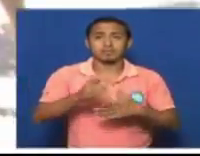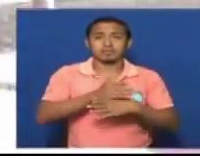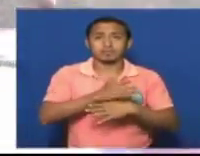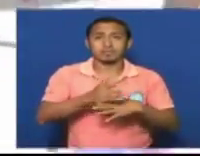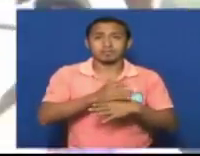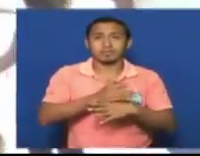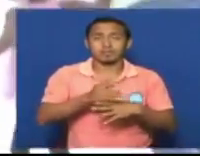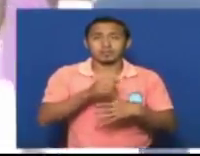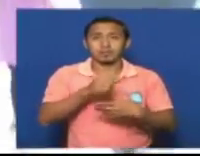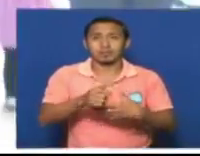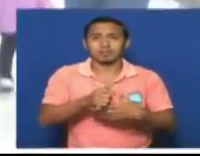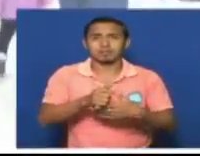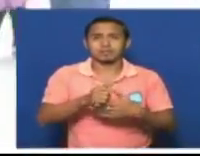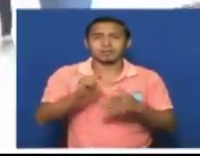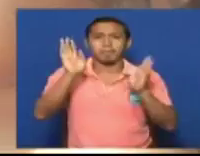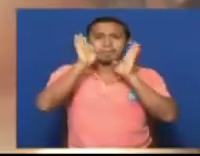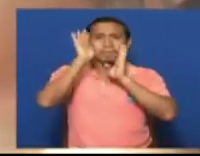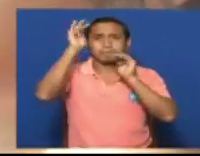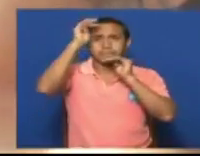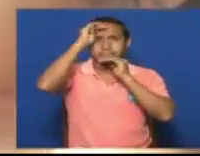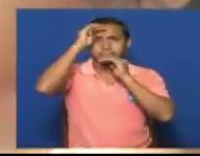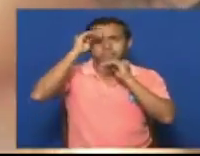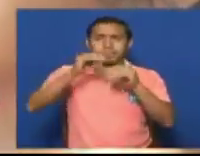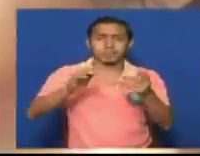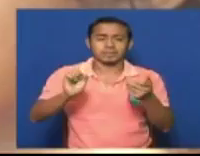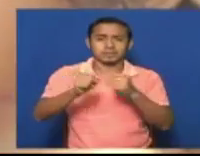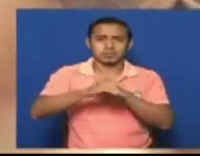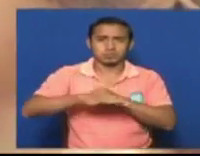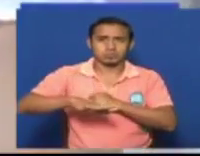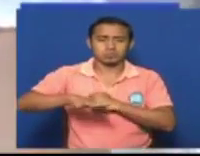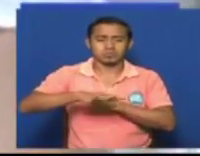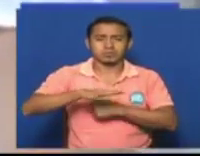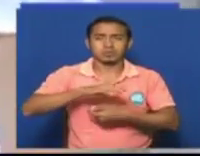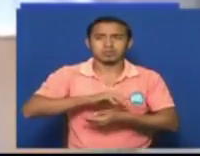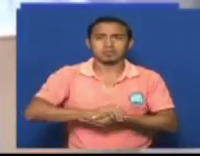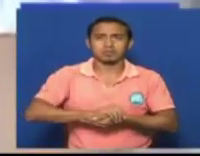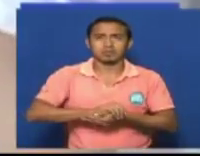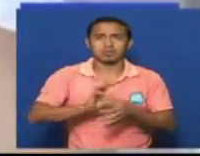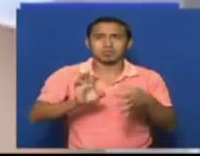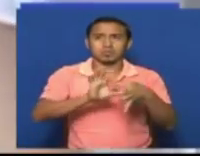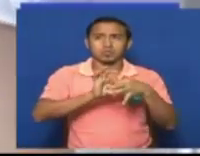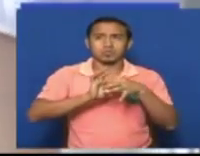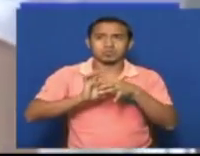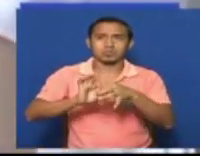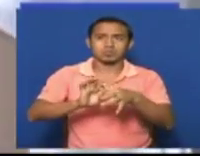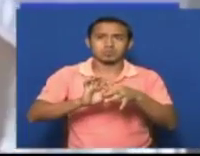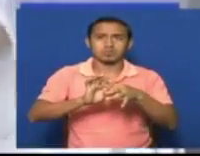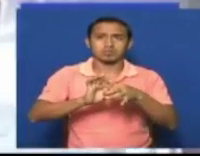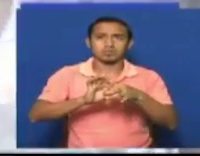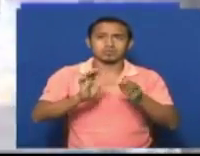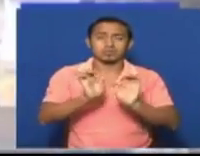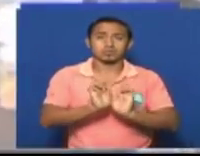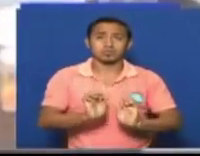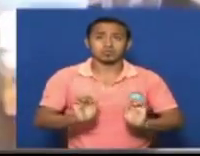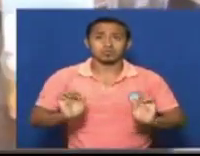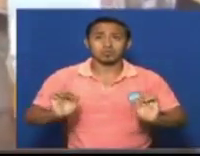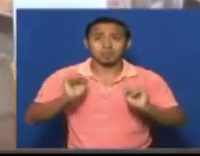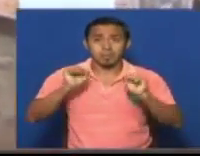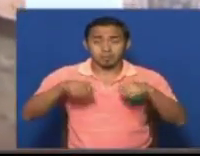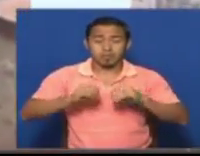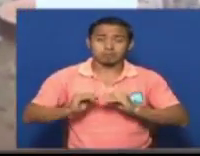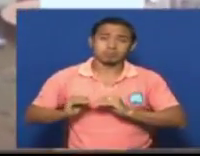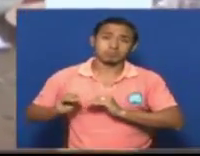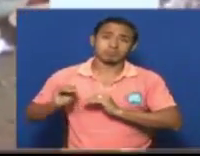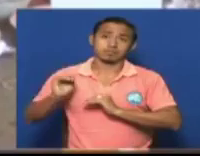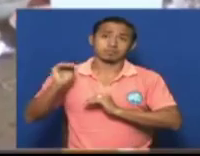empresas privadas sociedad en general todas debemos unirnos para que nuestros infantes crezcan en un ambiente que